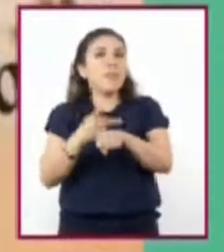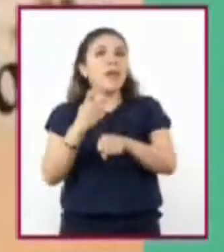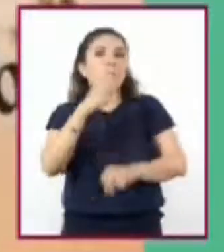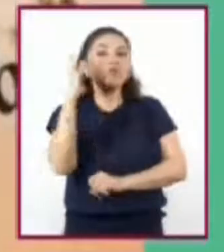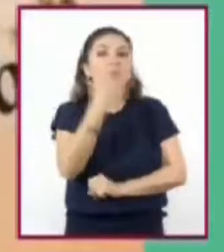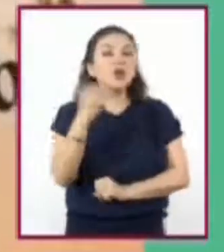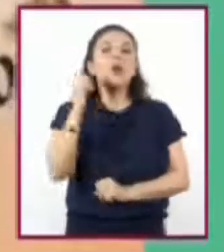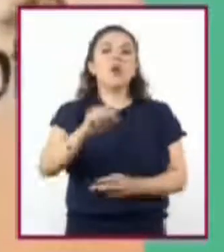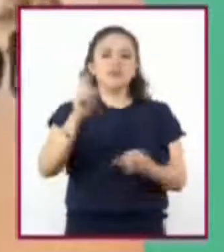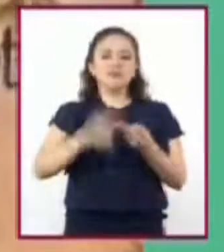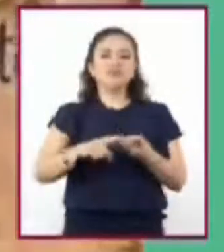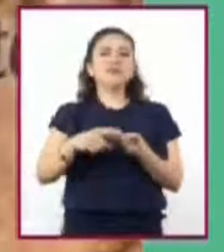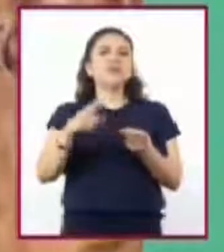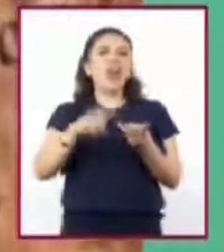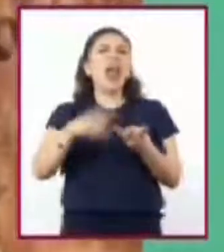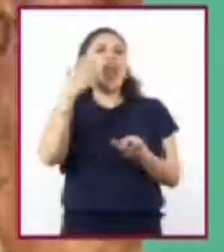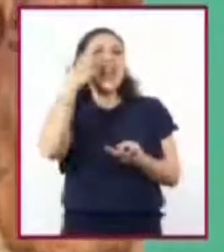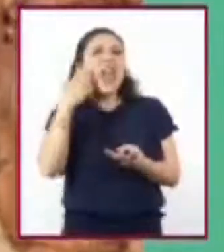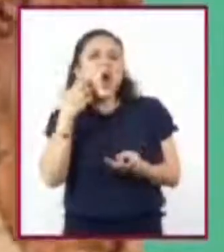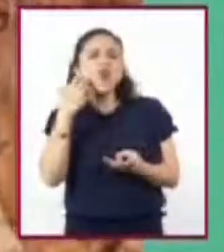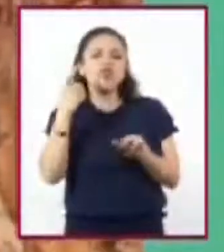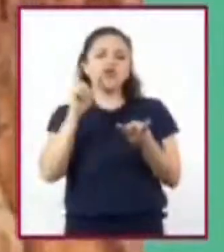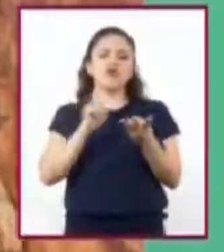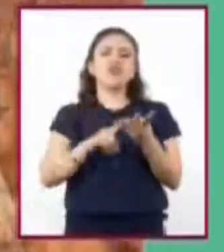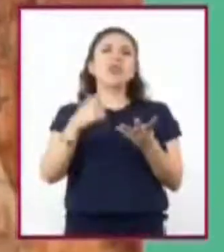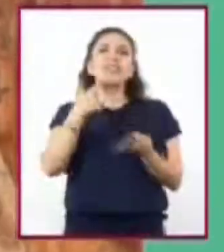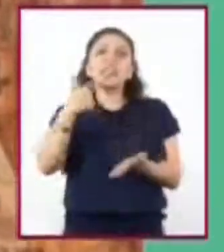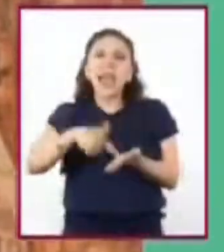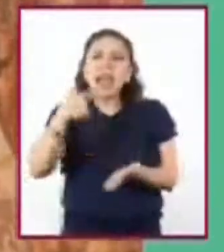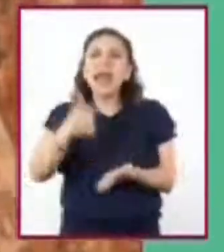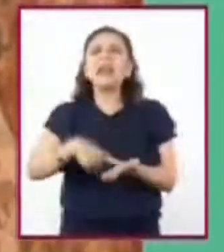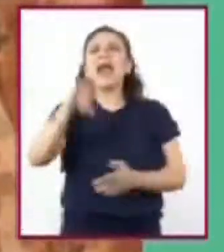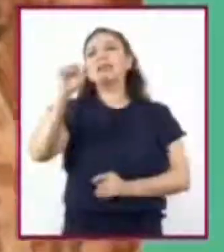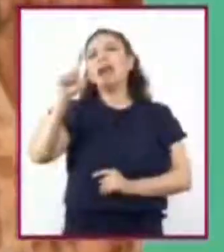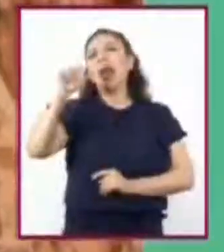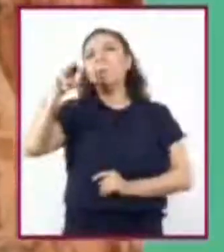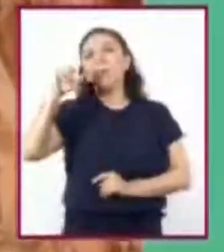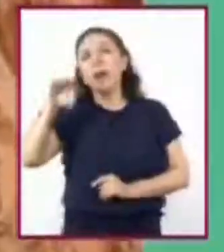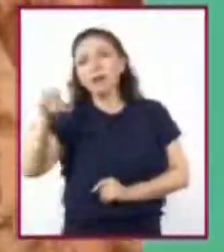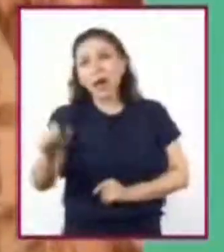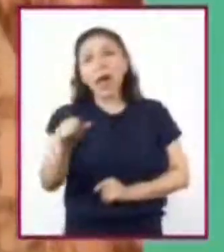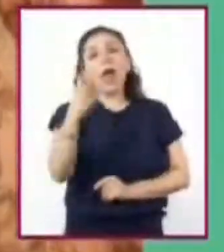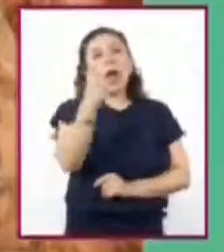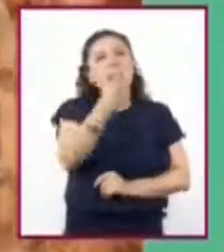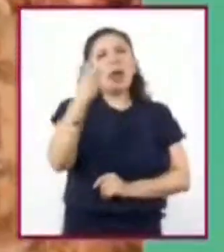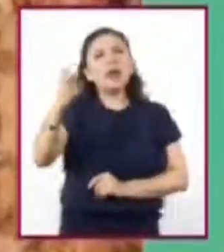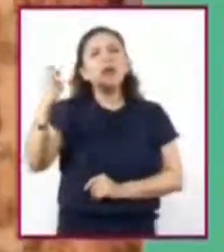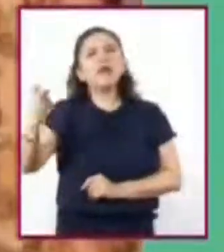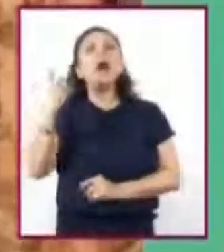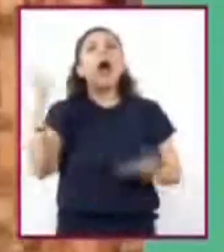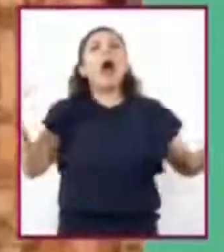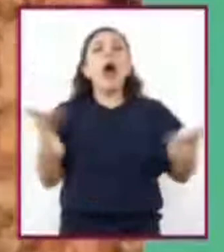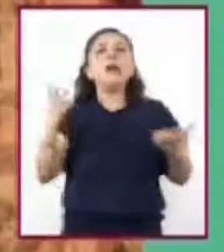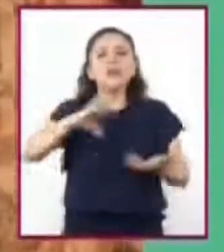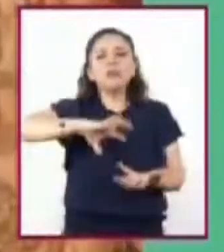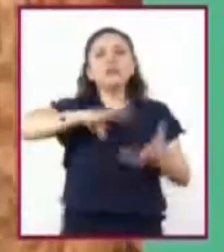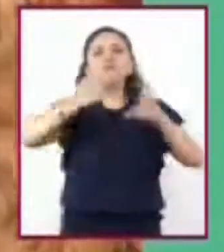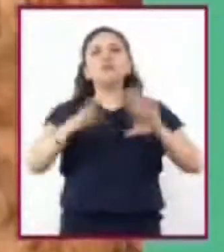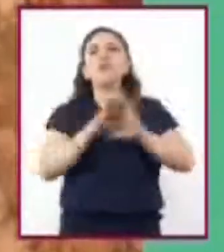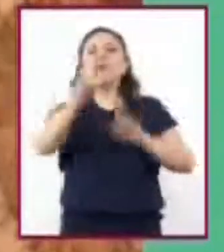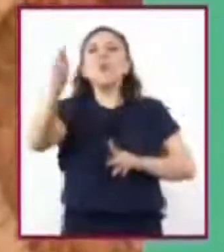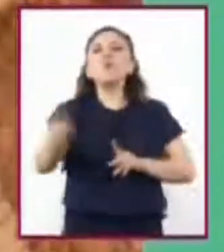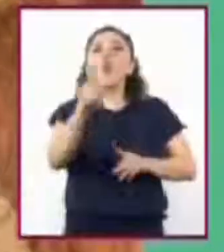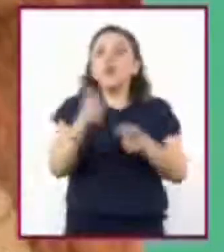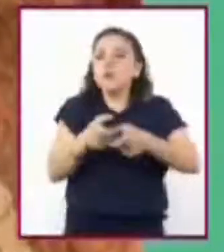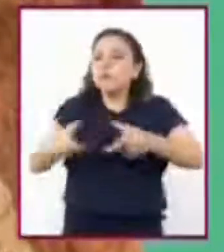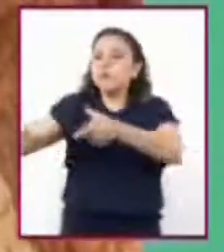Las ciudades de León, las posteriores ciudades de León, de Celaya, Salamanca, todo esto va a ir convirtiéndose en un núcleo de población en torno